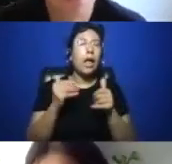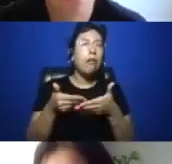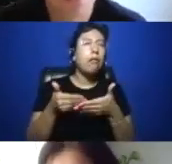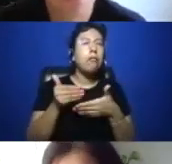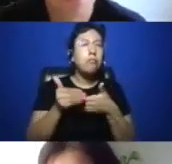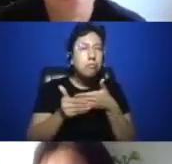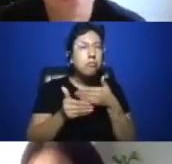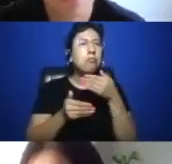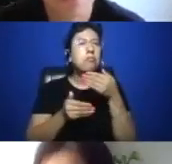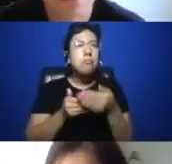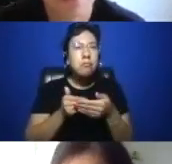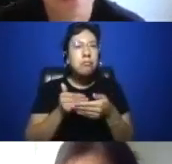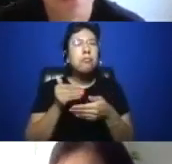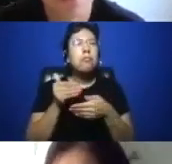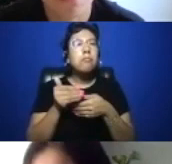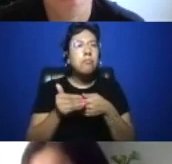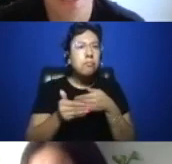todavía comenzando.